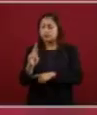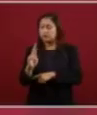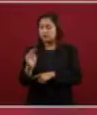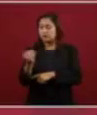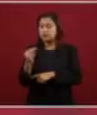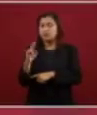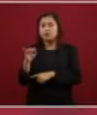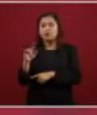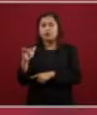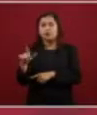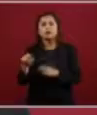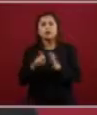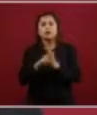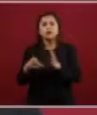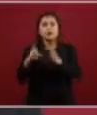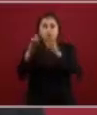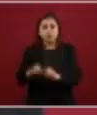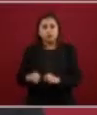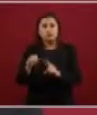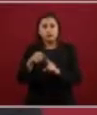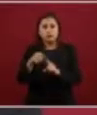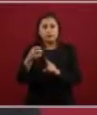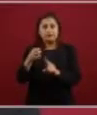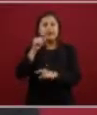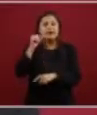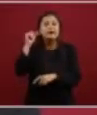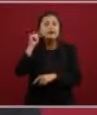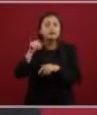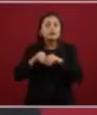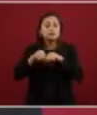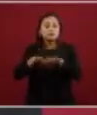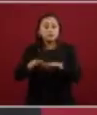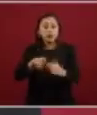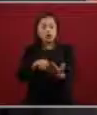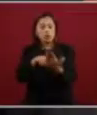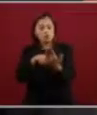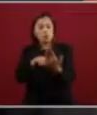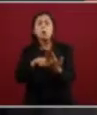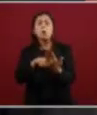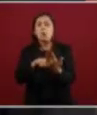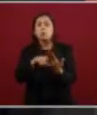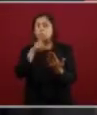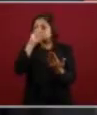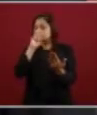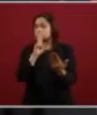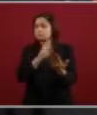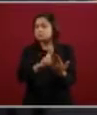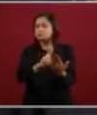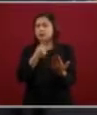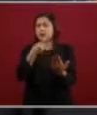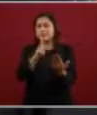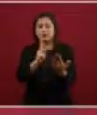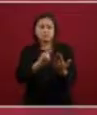de ayer nada más qué no compartimos su visión